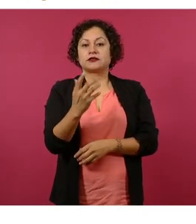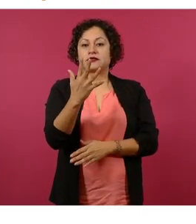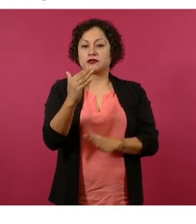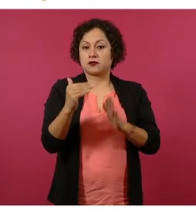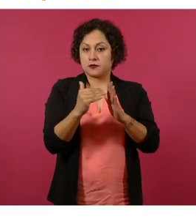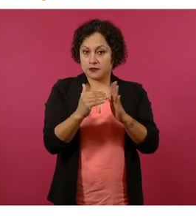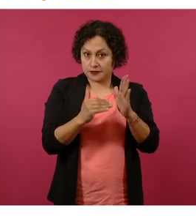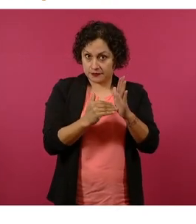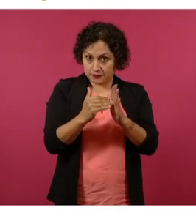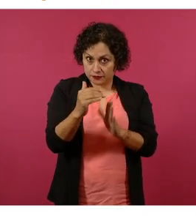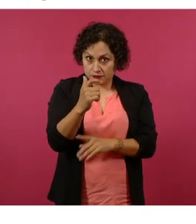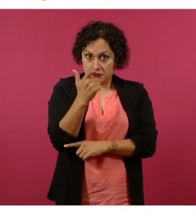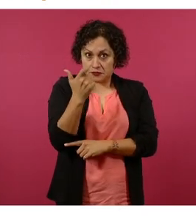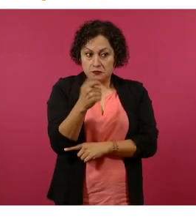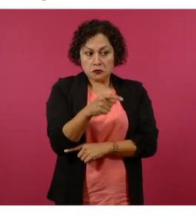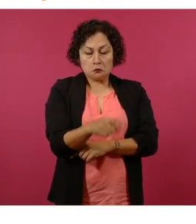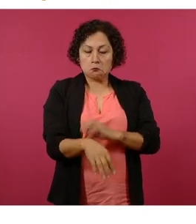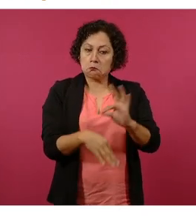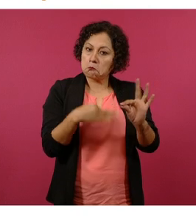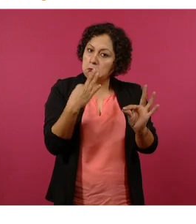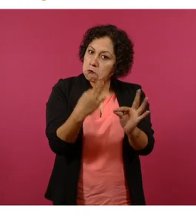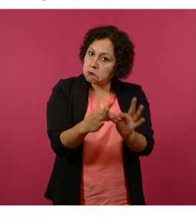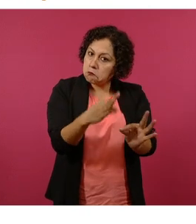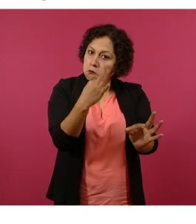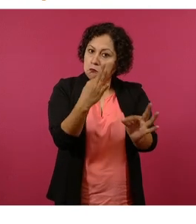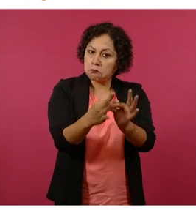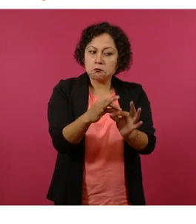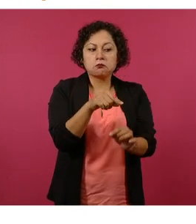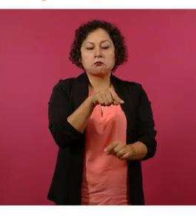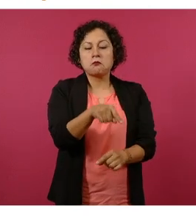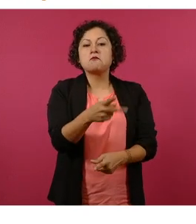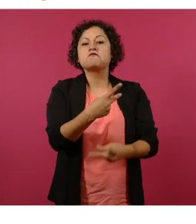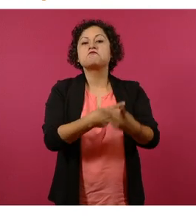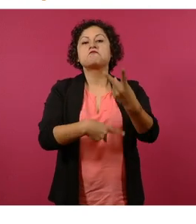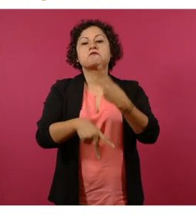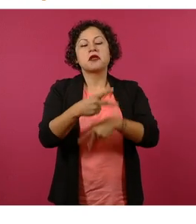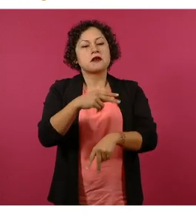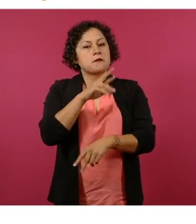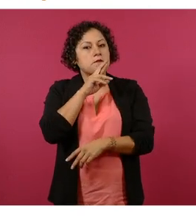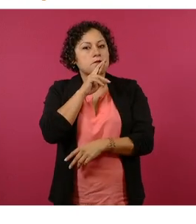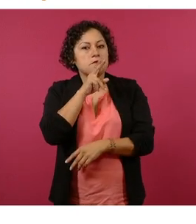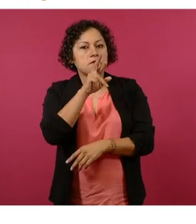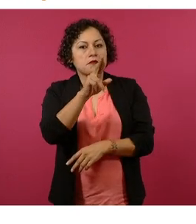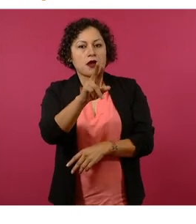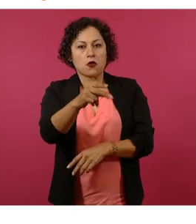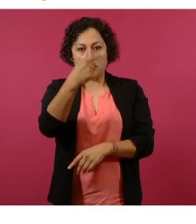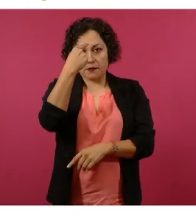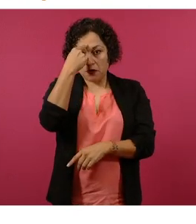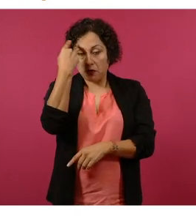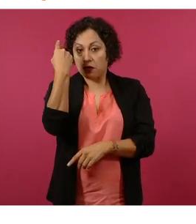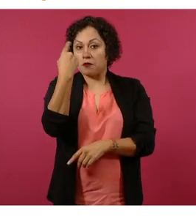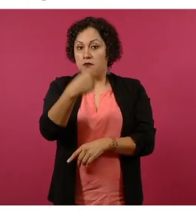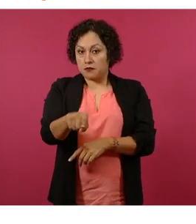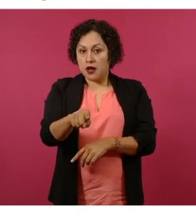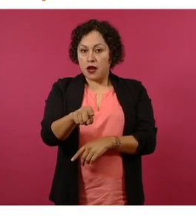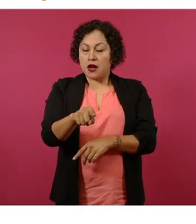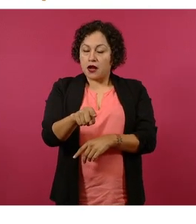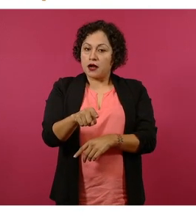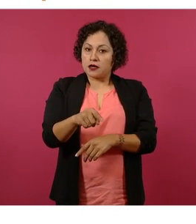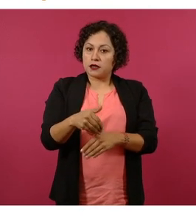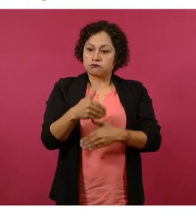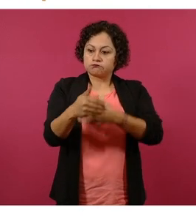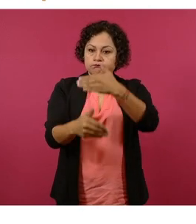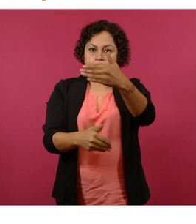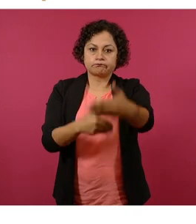tienen una alta factibilidad y una alta alto impacto que estarían listos para poder eh desarrollarse en los